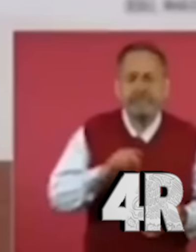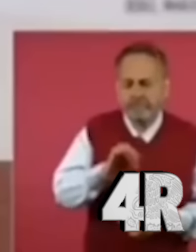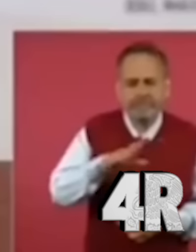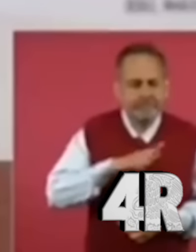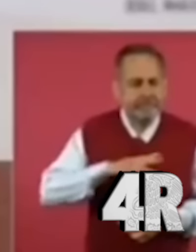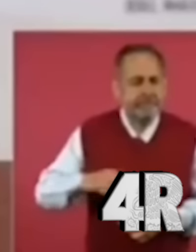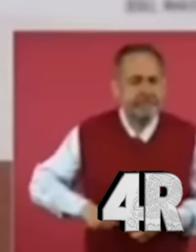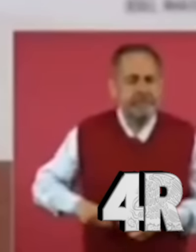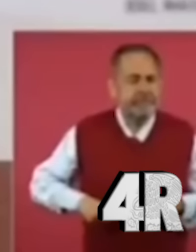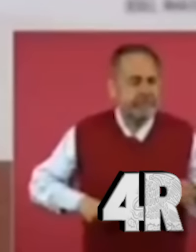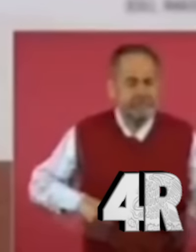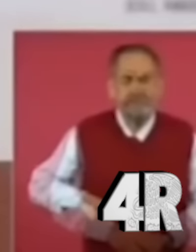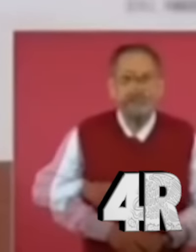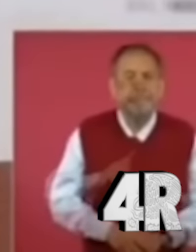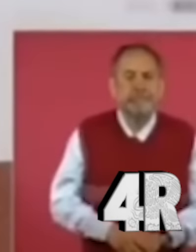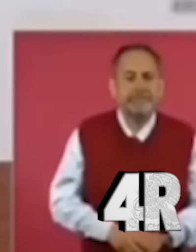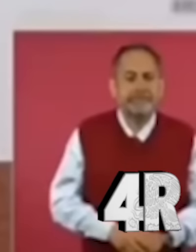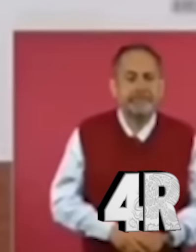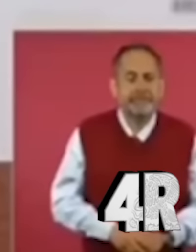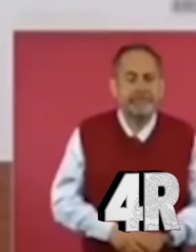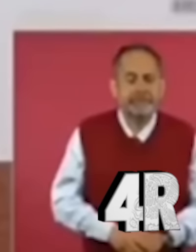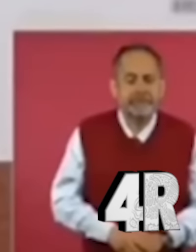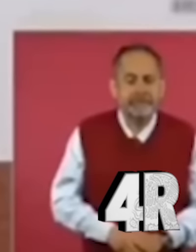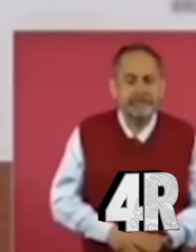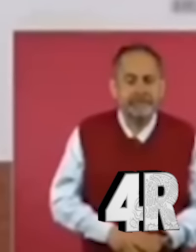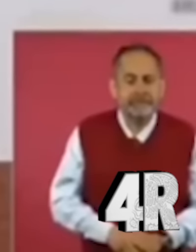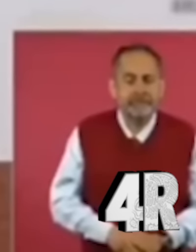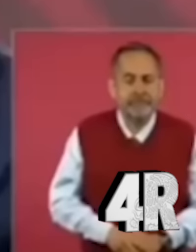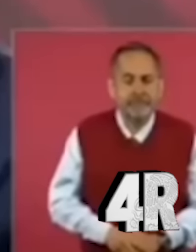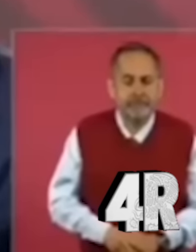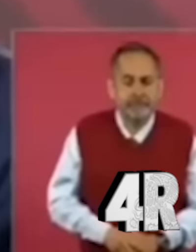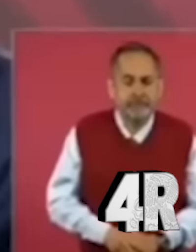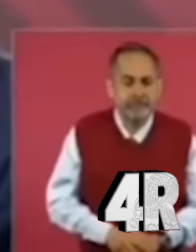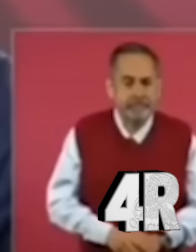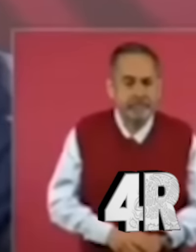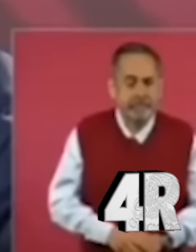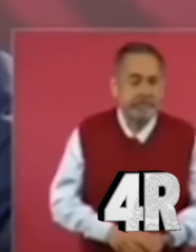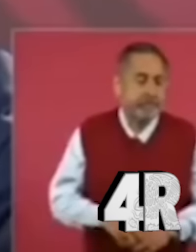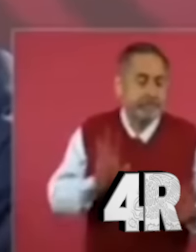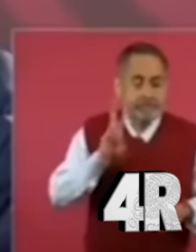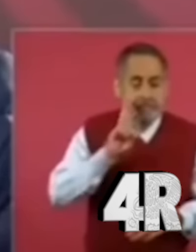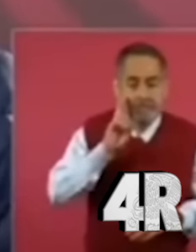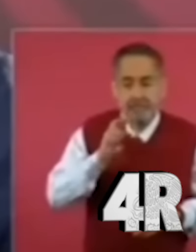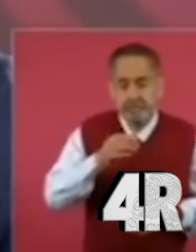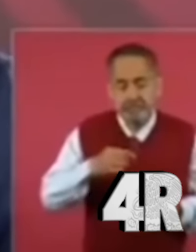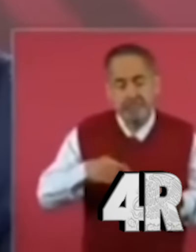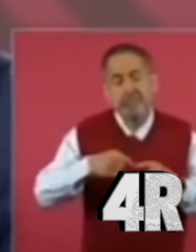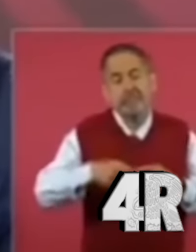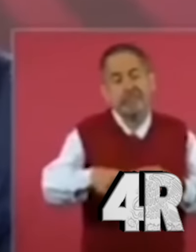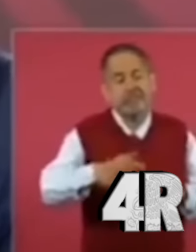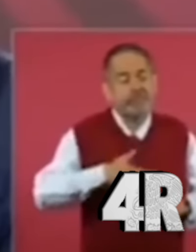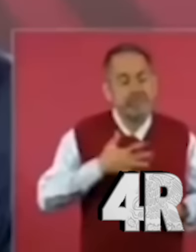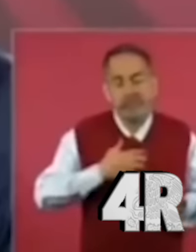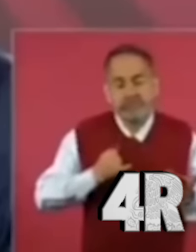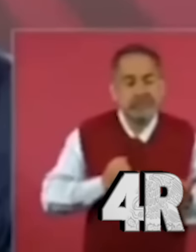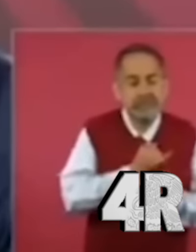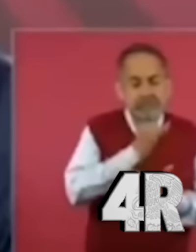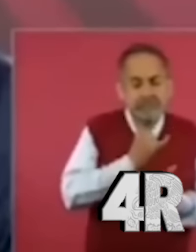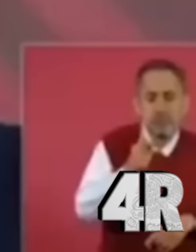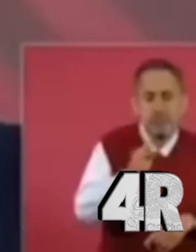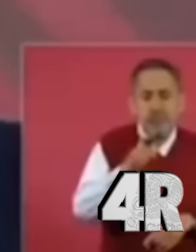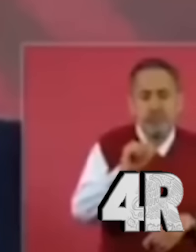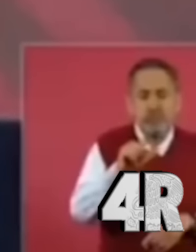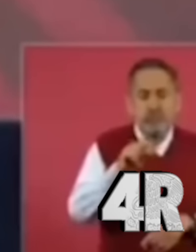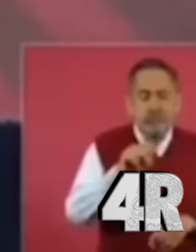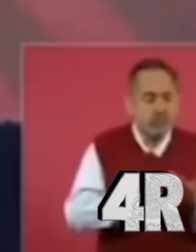Eh culpabilidad entonces eh ya lo que van a decidir es otro otro asunto